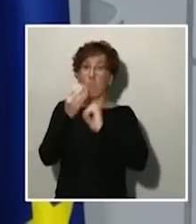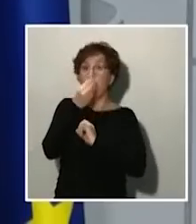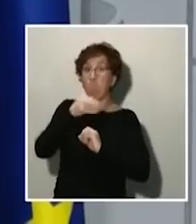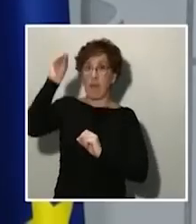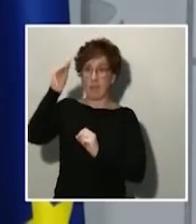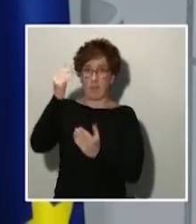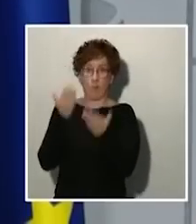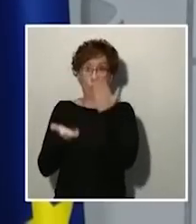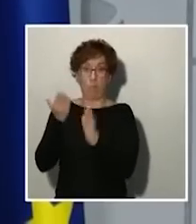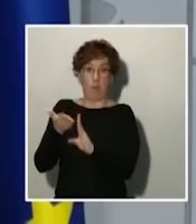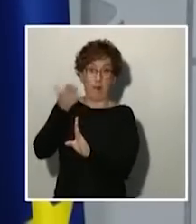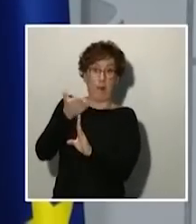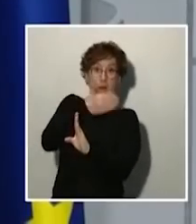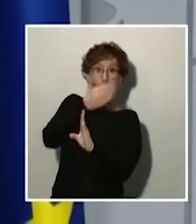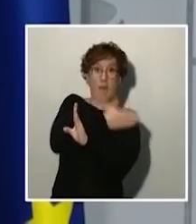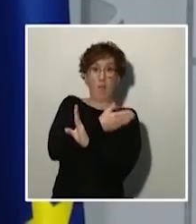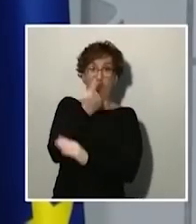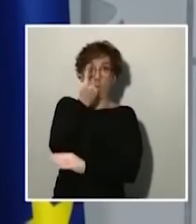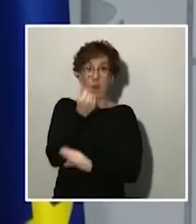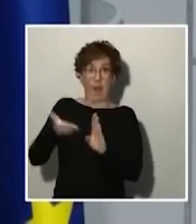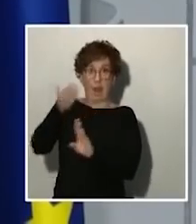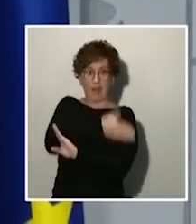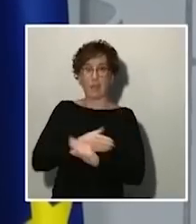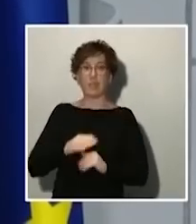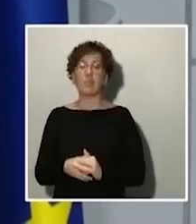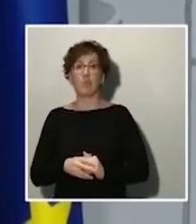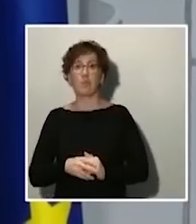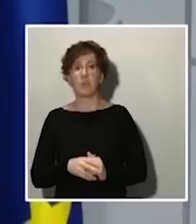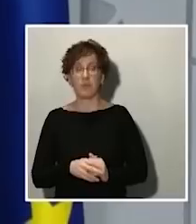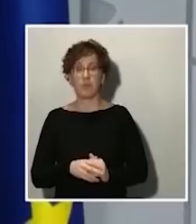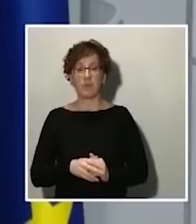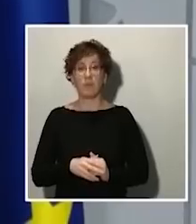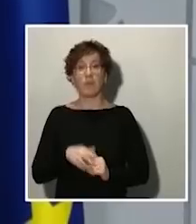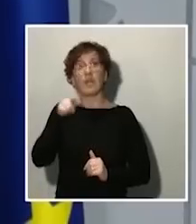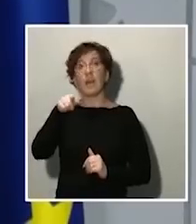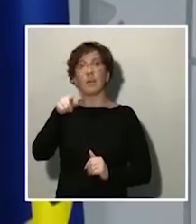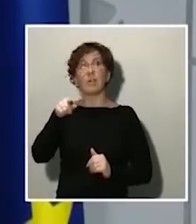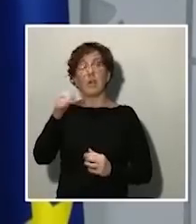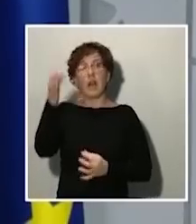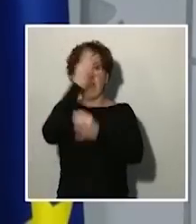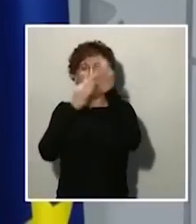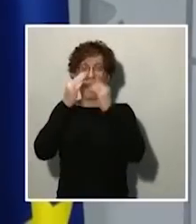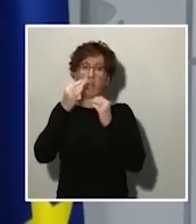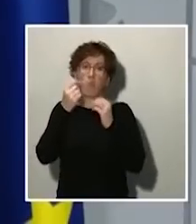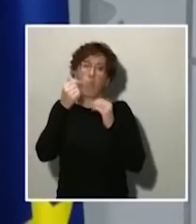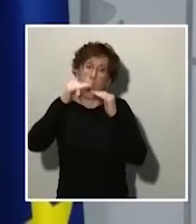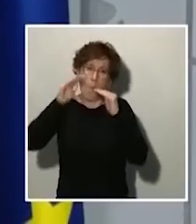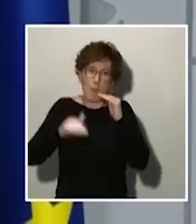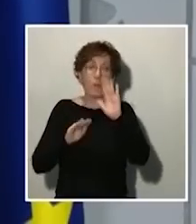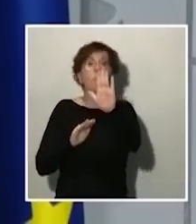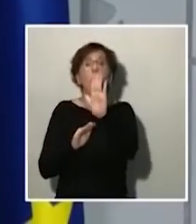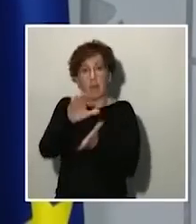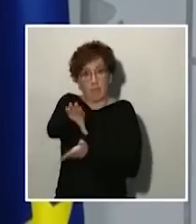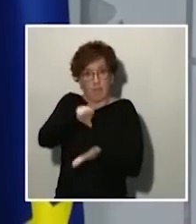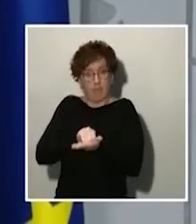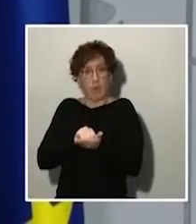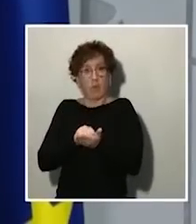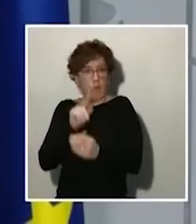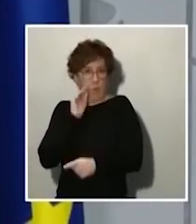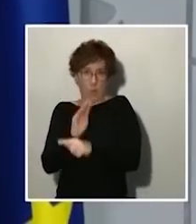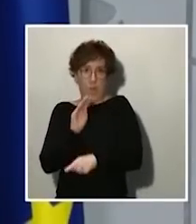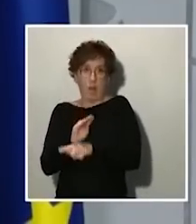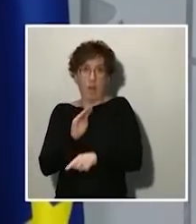pues quede totalmente limitado o guardado en definitiva no sabemos con exactitud por qué no podemos